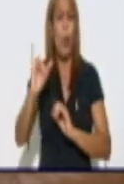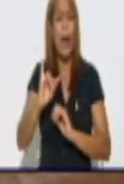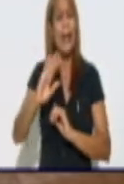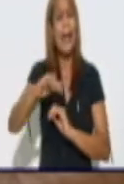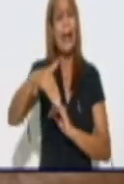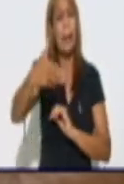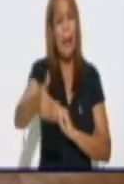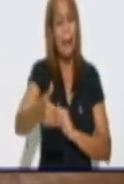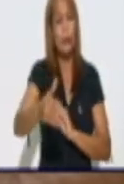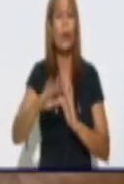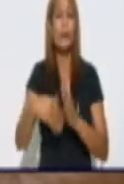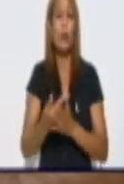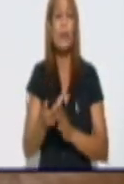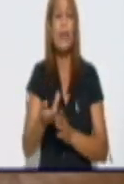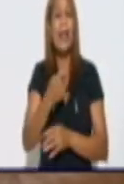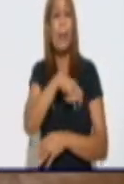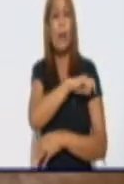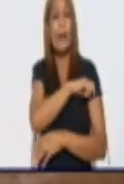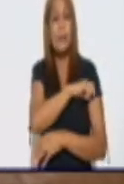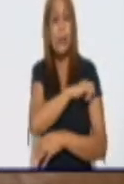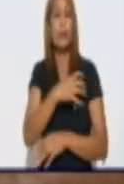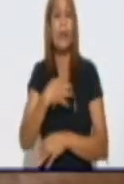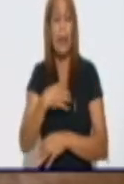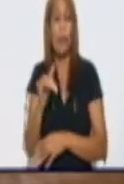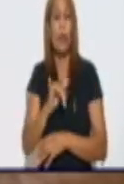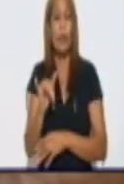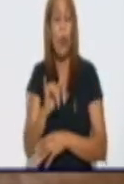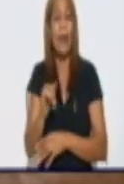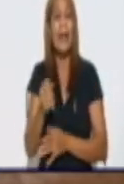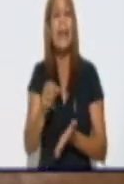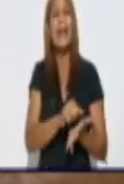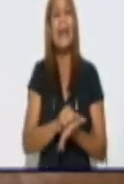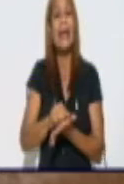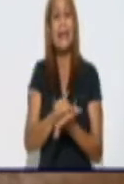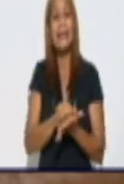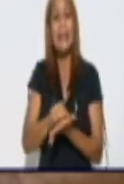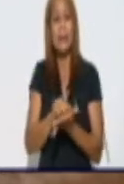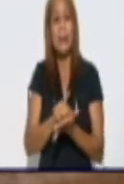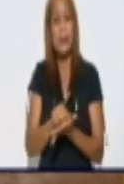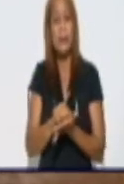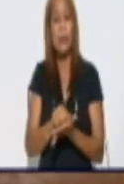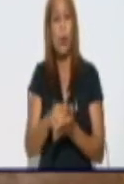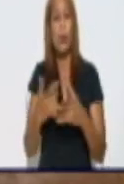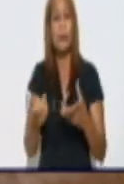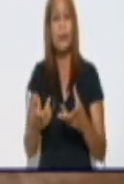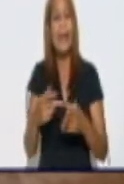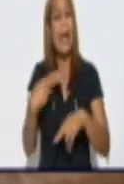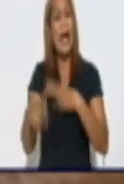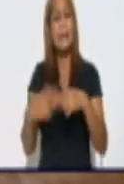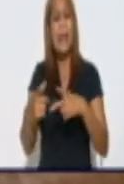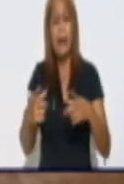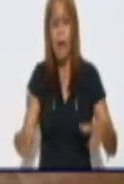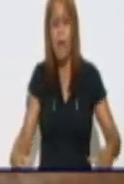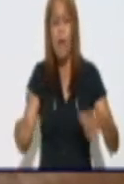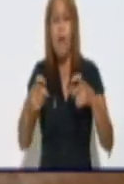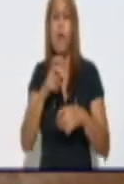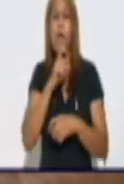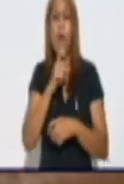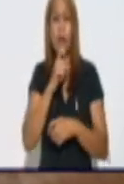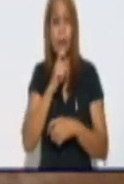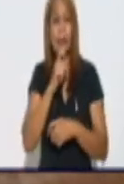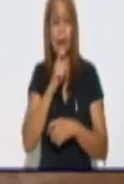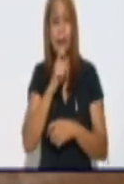nuestra población. Tenemos también el servicio del escombreo de fosa, que no es muy parecido a la limpieza de fosa, pero bueno, en